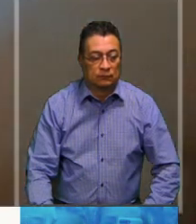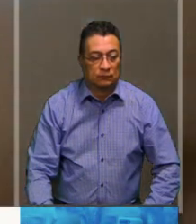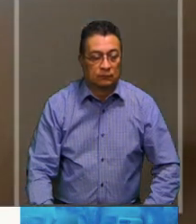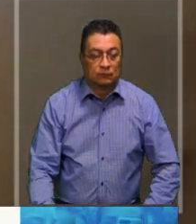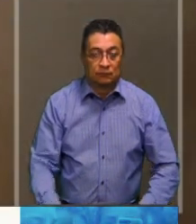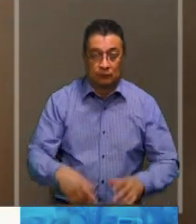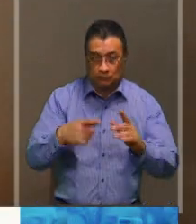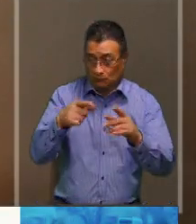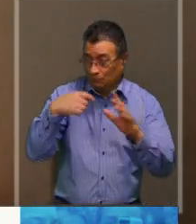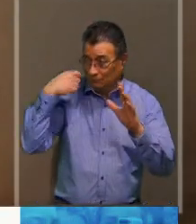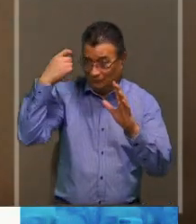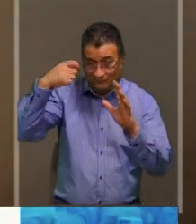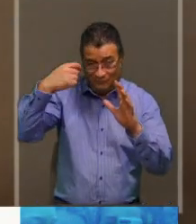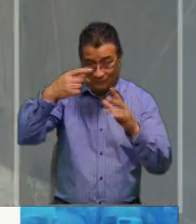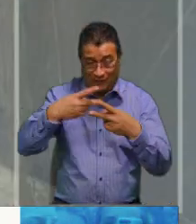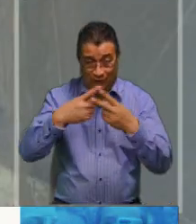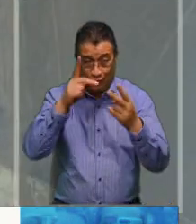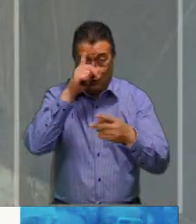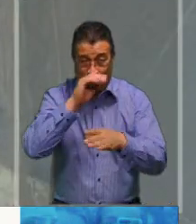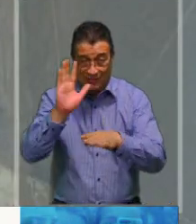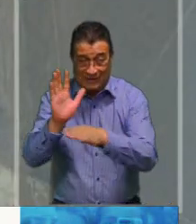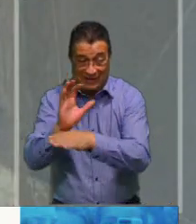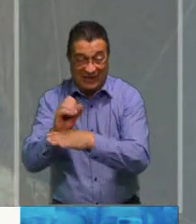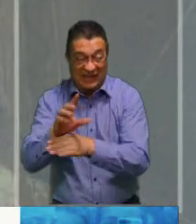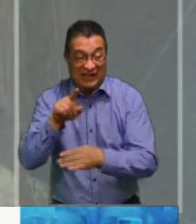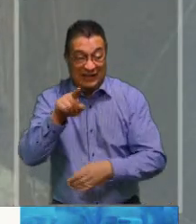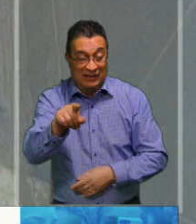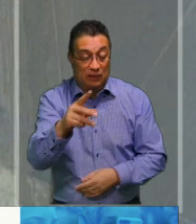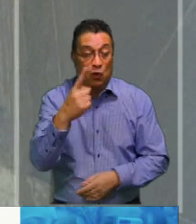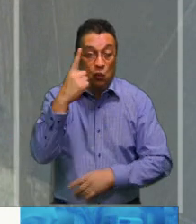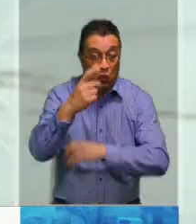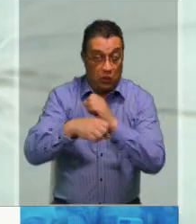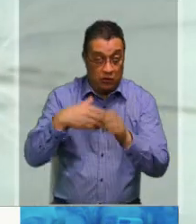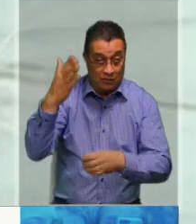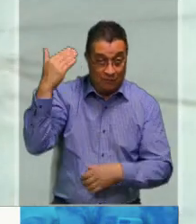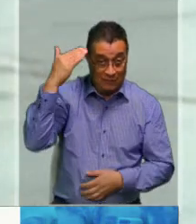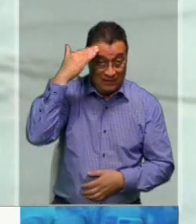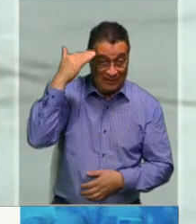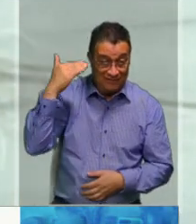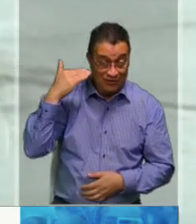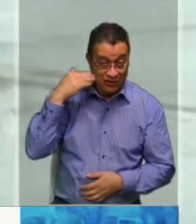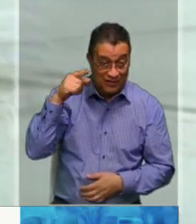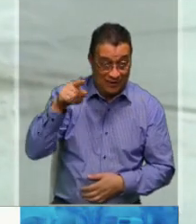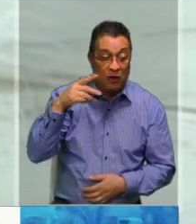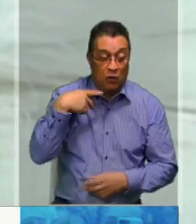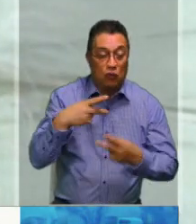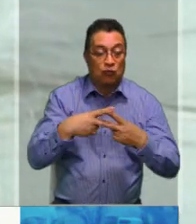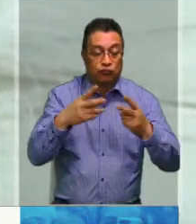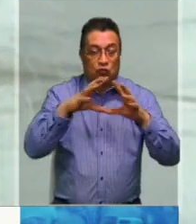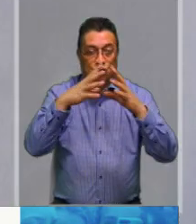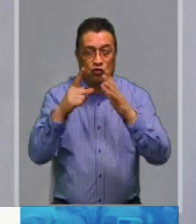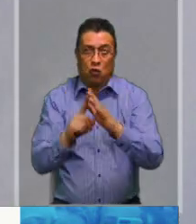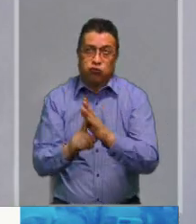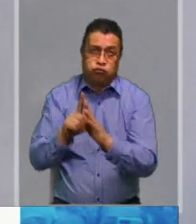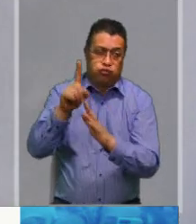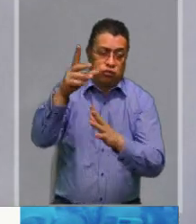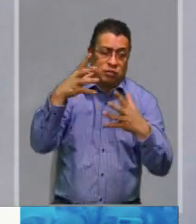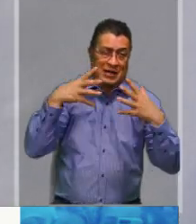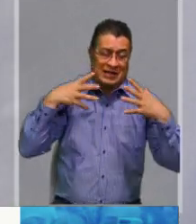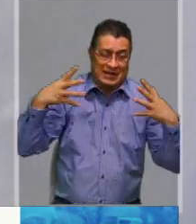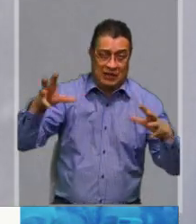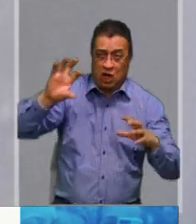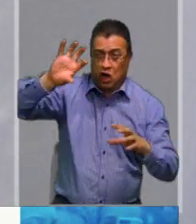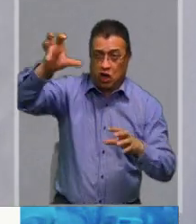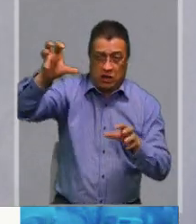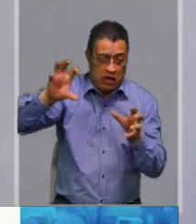Con este cinematográfico video al estilo Top Gun, hace un año el líder norcoreano Kim Jong-un le mostraba al mundo el mayor misil balístico intercontinental